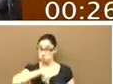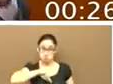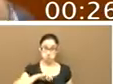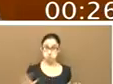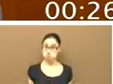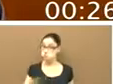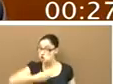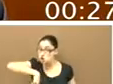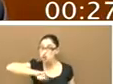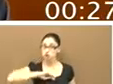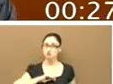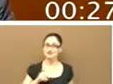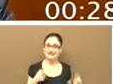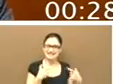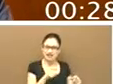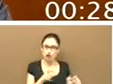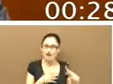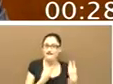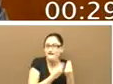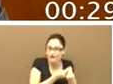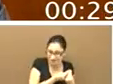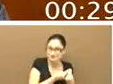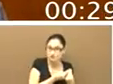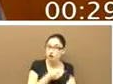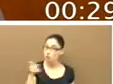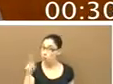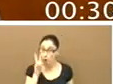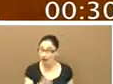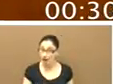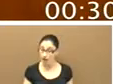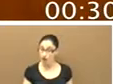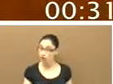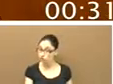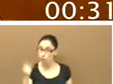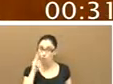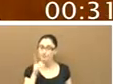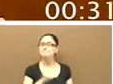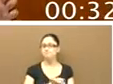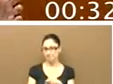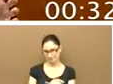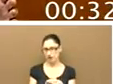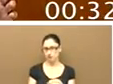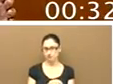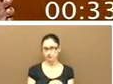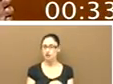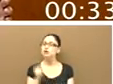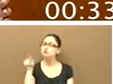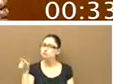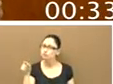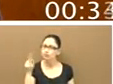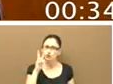con el sector o es que ustedes no se han leído o es que ustedes no se han leído perdón no se han leído